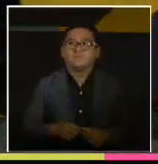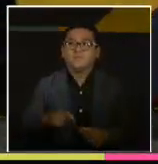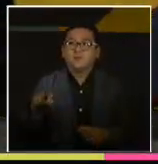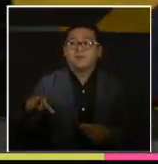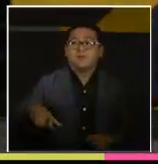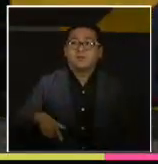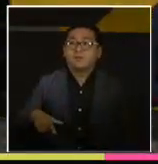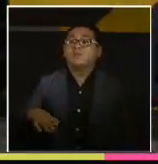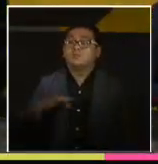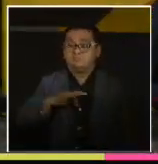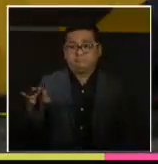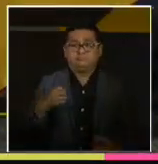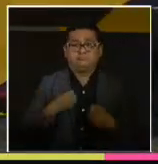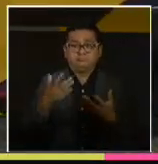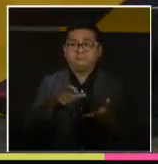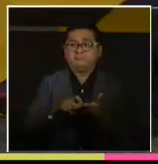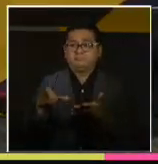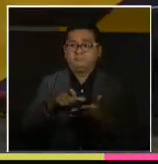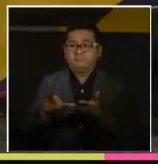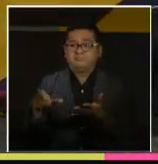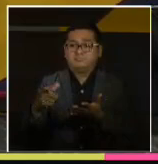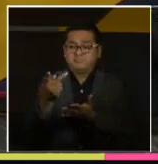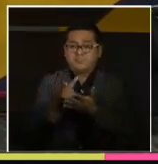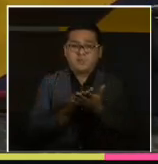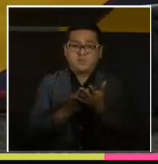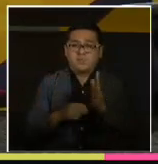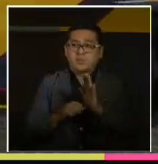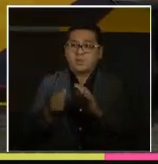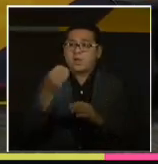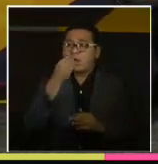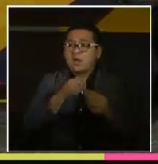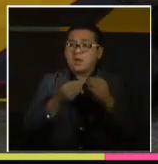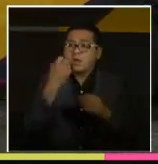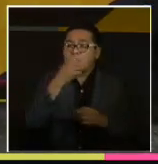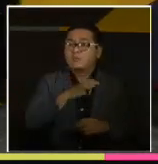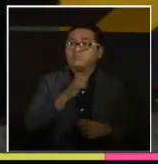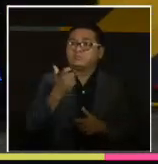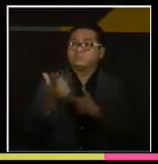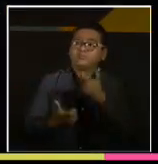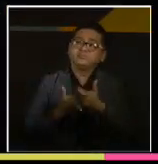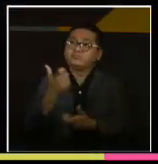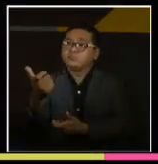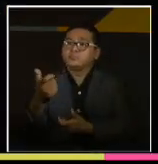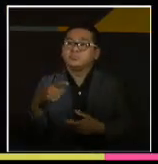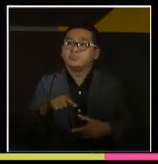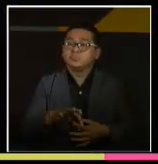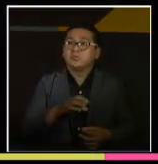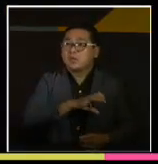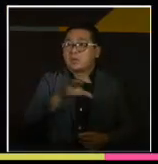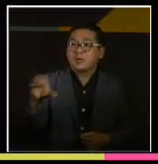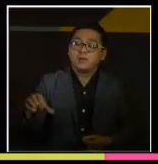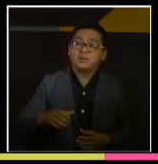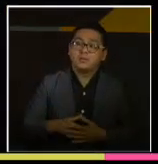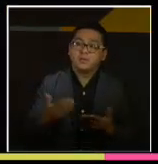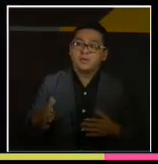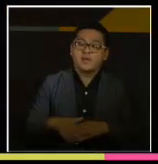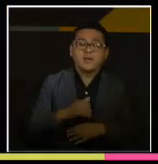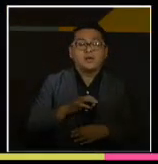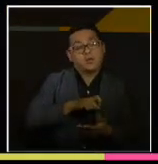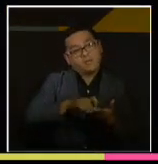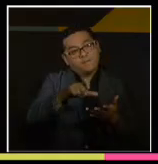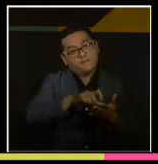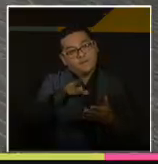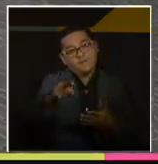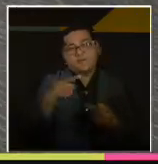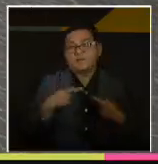El gobierno puede también comprar porque tiene programas de desayunos escolares y puede invertir en ese campo de producción y les puede